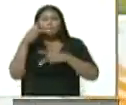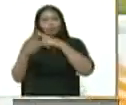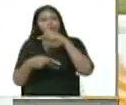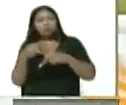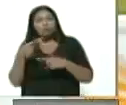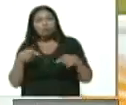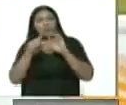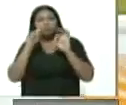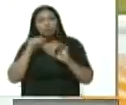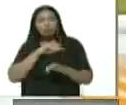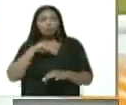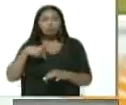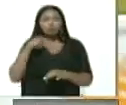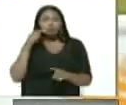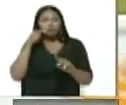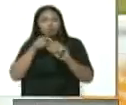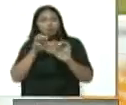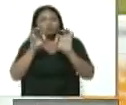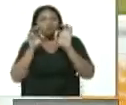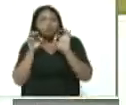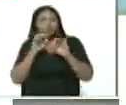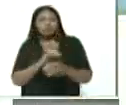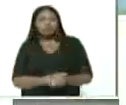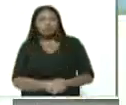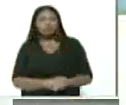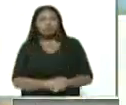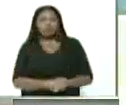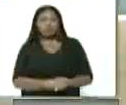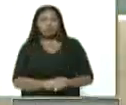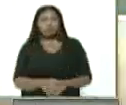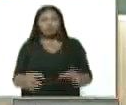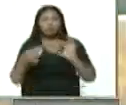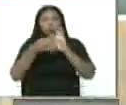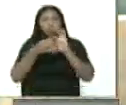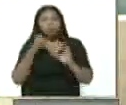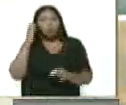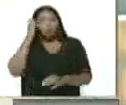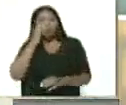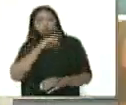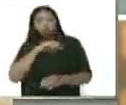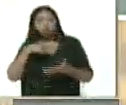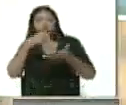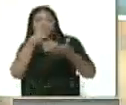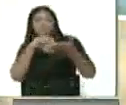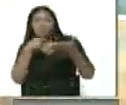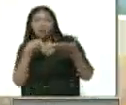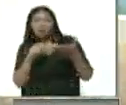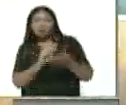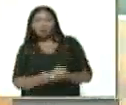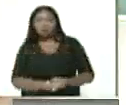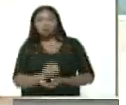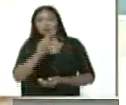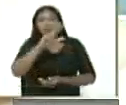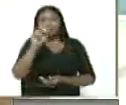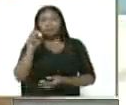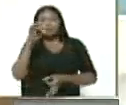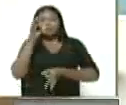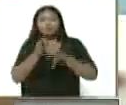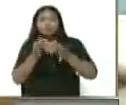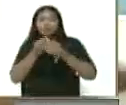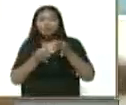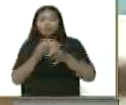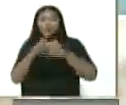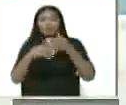nosotros específicamente con la unión europea firmamos un el 30 de septiembre un